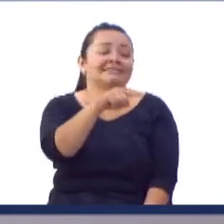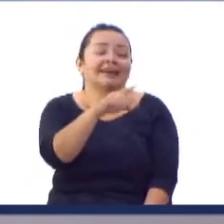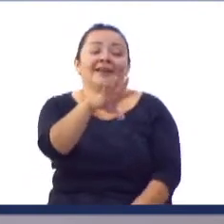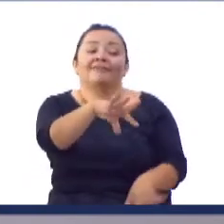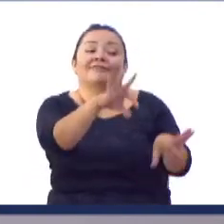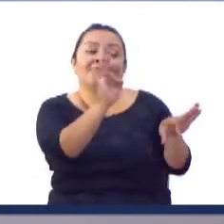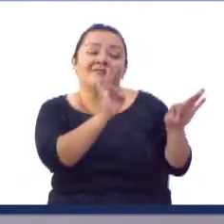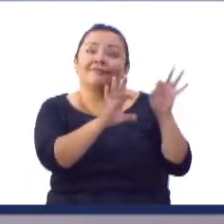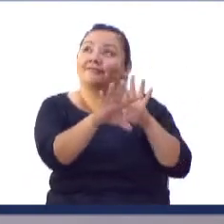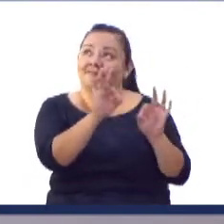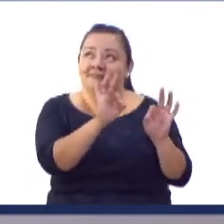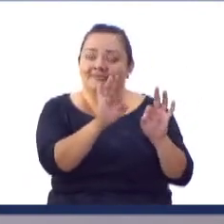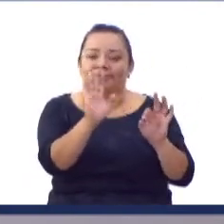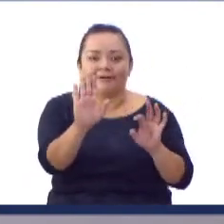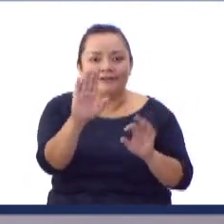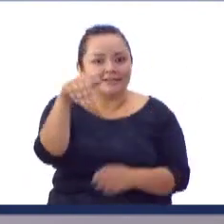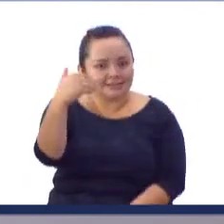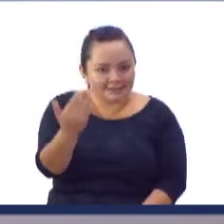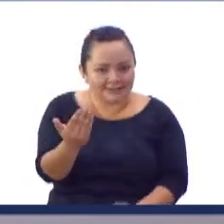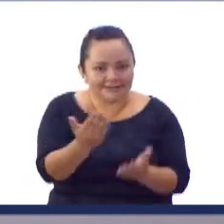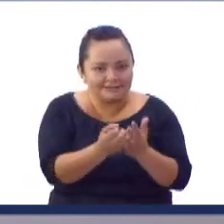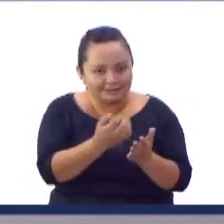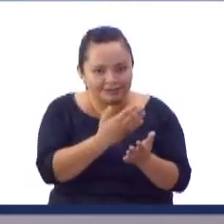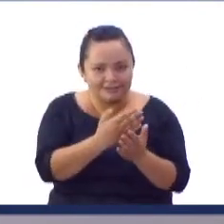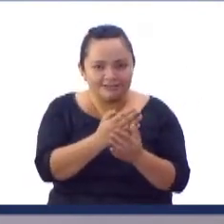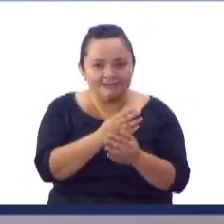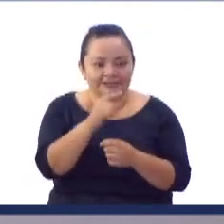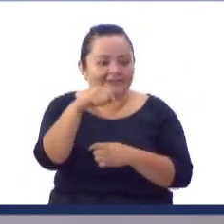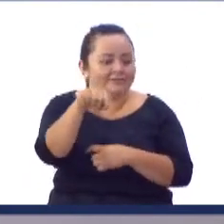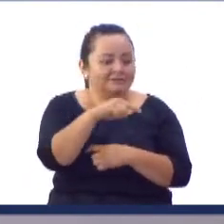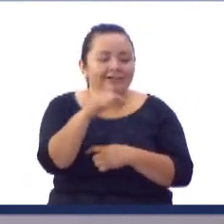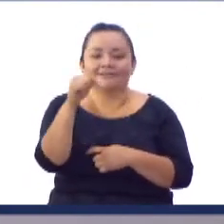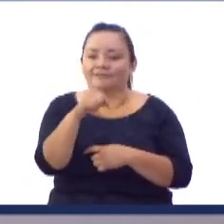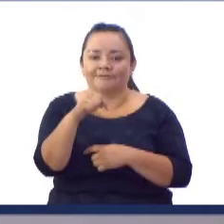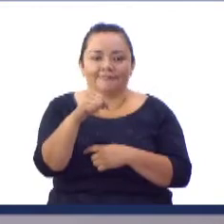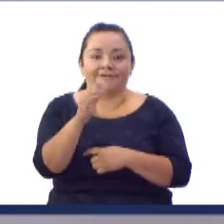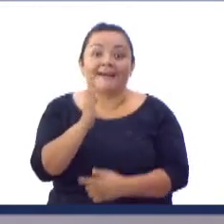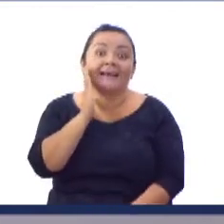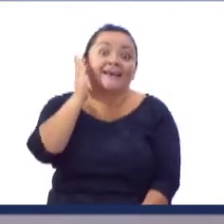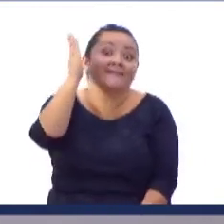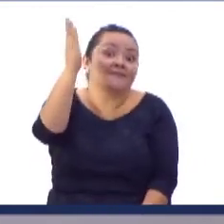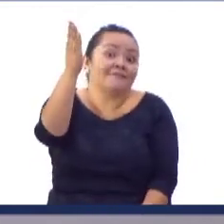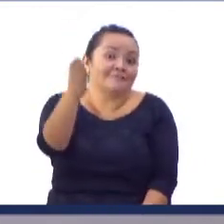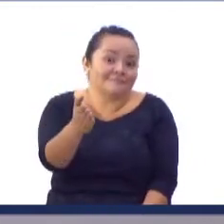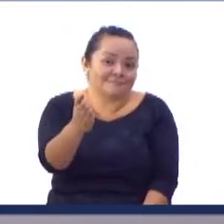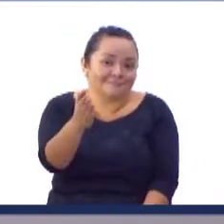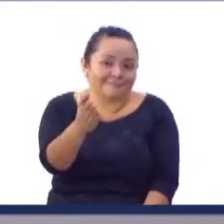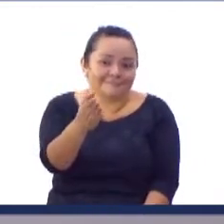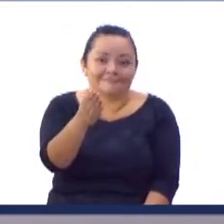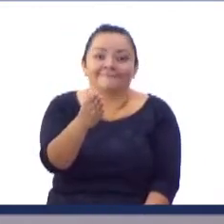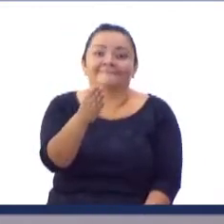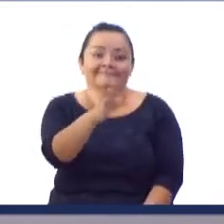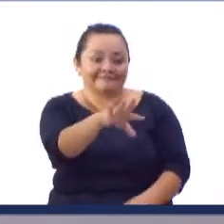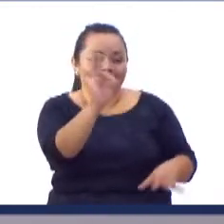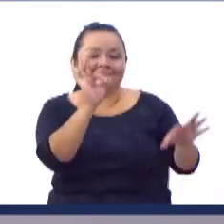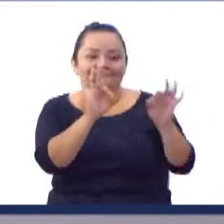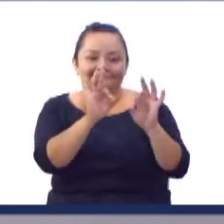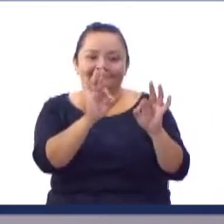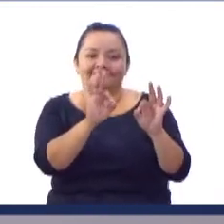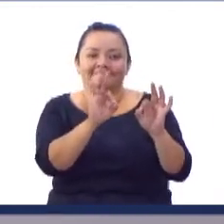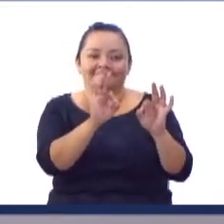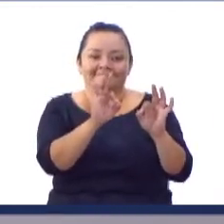que escogí porque más adelante dicen no sólo a los que están ahora sino los que van a creer por estos